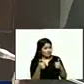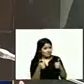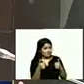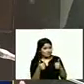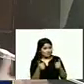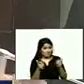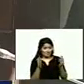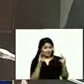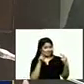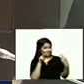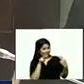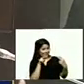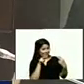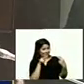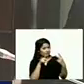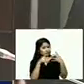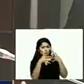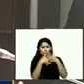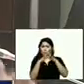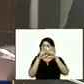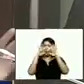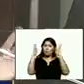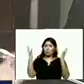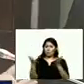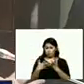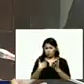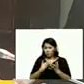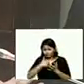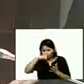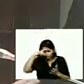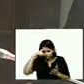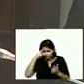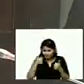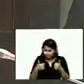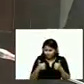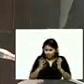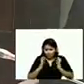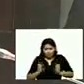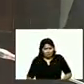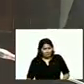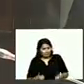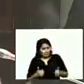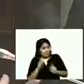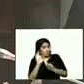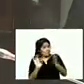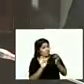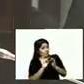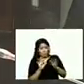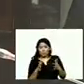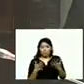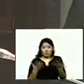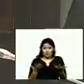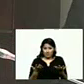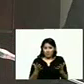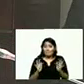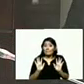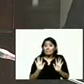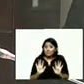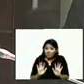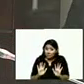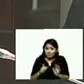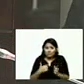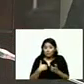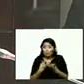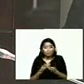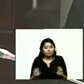Unidos, sino que ante el mundo, porque estamos haciendo las cosas bien. ¿Que no somos perfectos? No. Pero tampoco no nos pidan que resolvamos